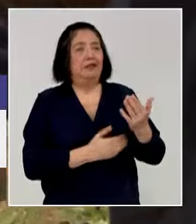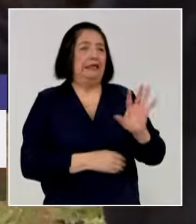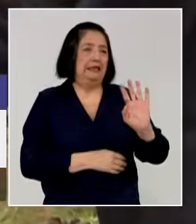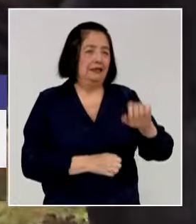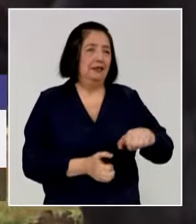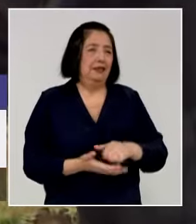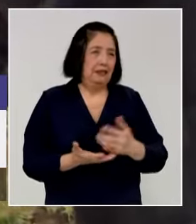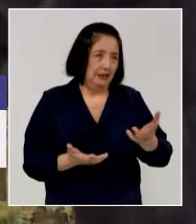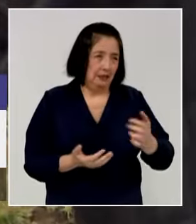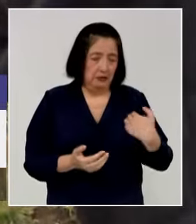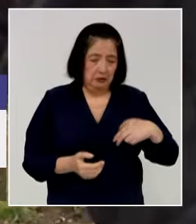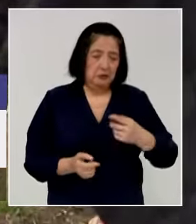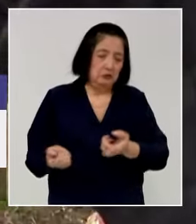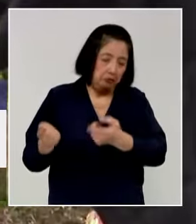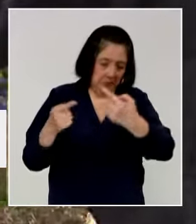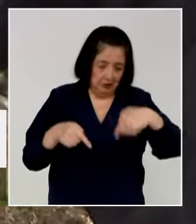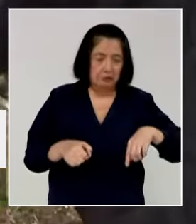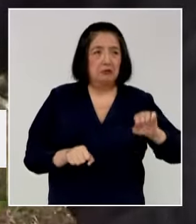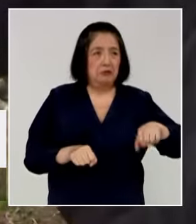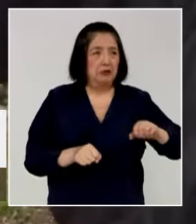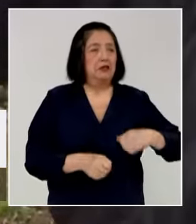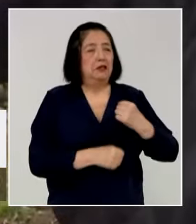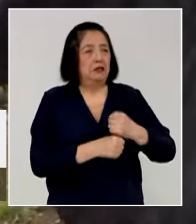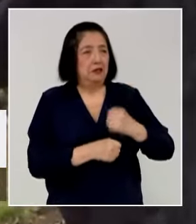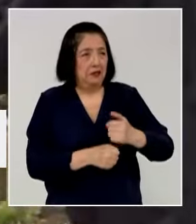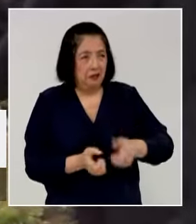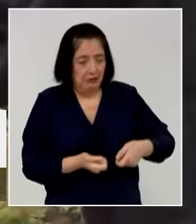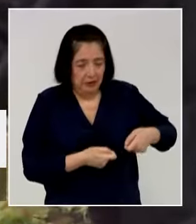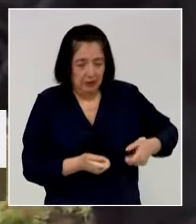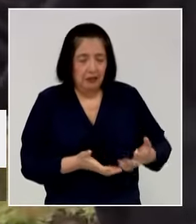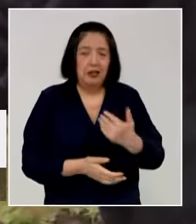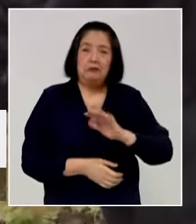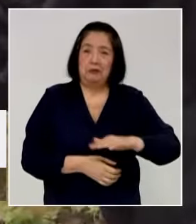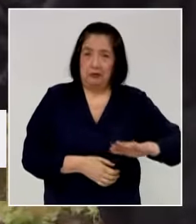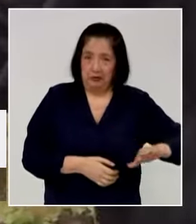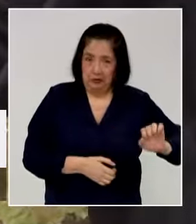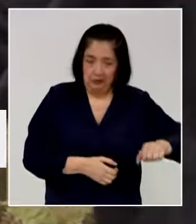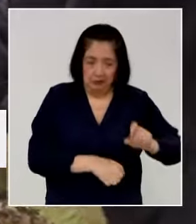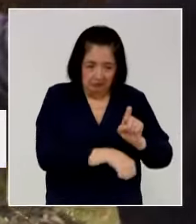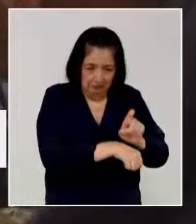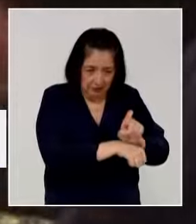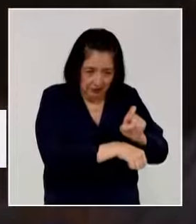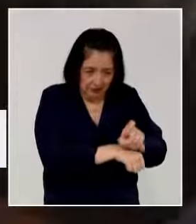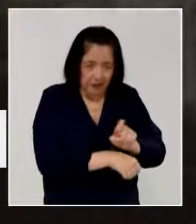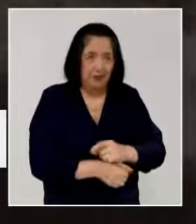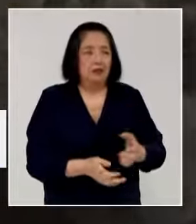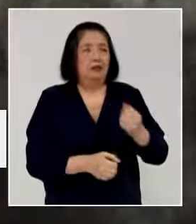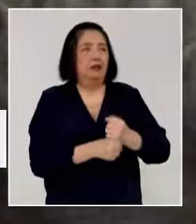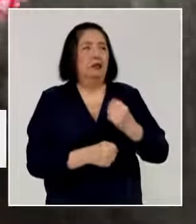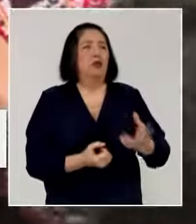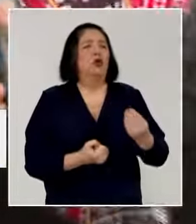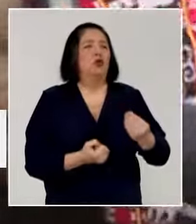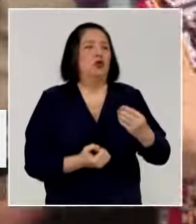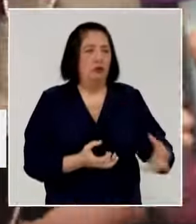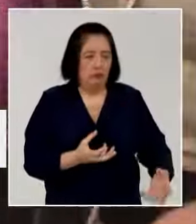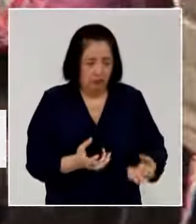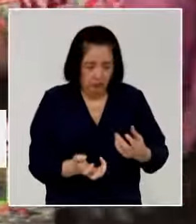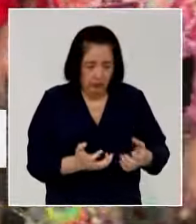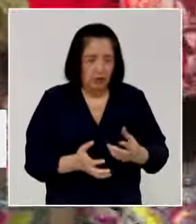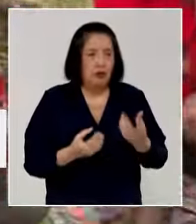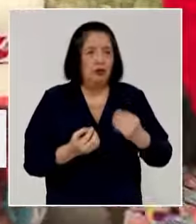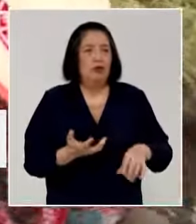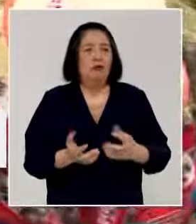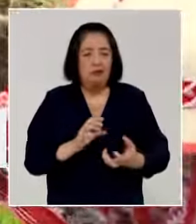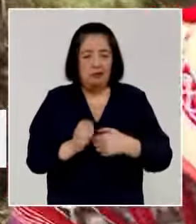todo. Sí, nosotros hemos venido a trabajar a la chacra, siempre a mis pequeños tengo que enseñar a trabajar cómo se cultiva, cómo se escarba